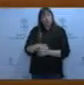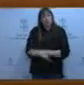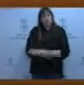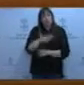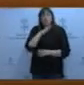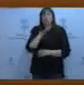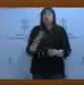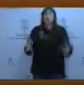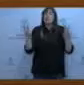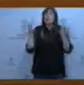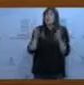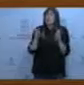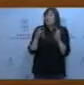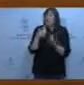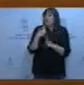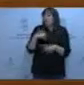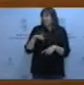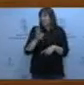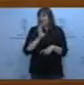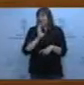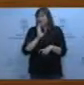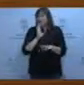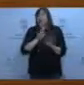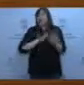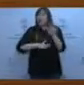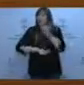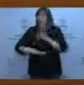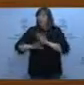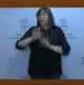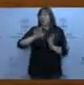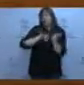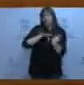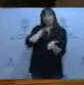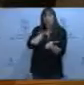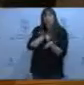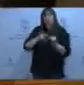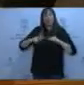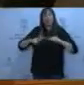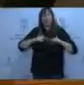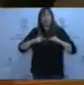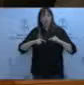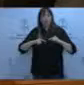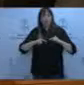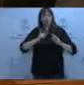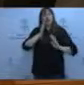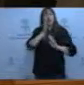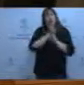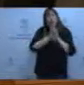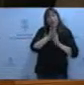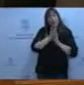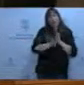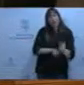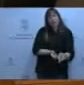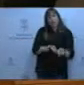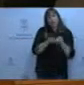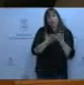tema, y lo decía antes, lo suficientemente complejo como para decidir si queremos hablar desde la información o